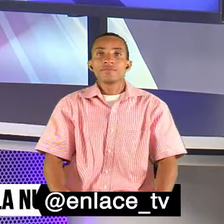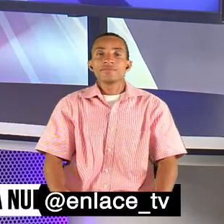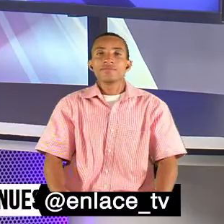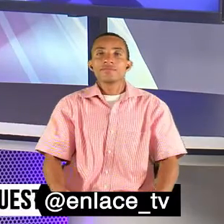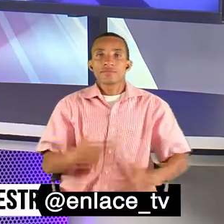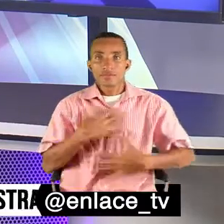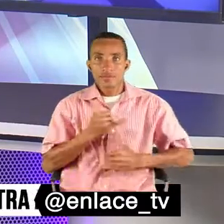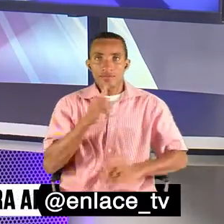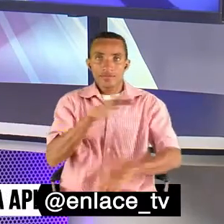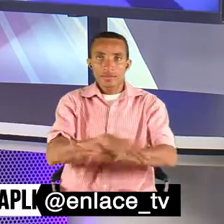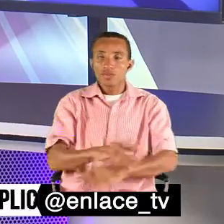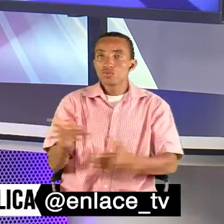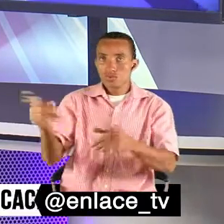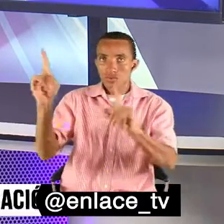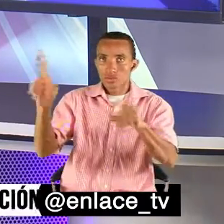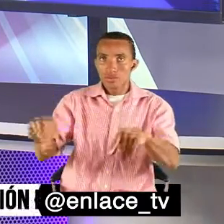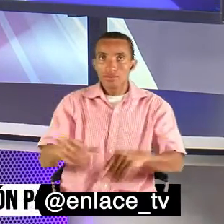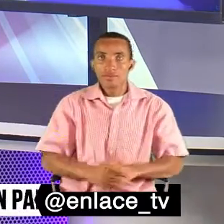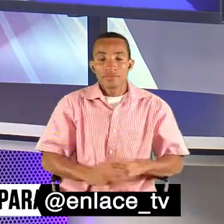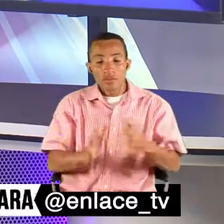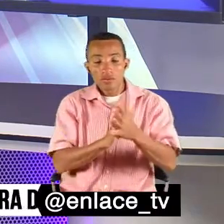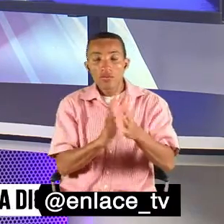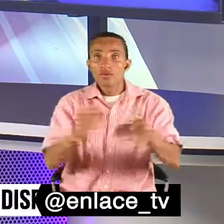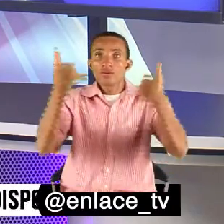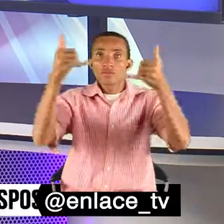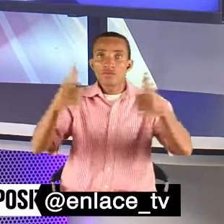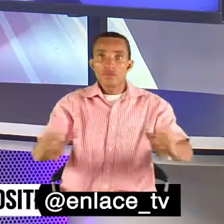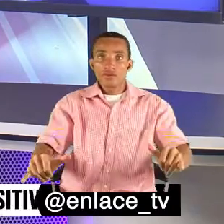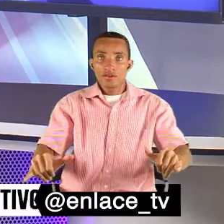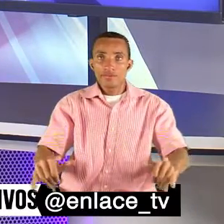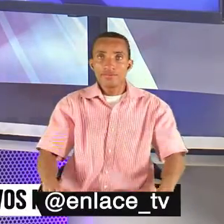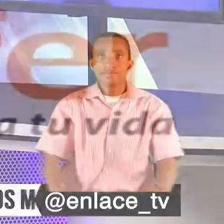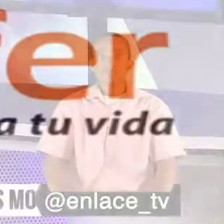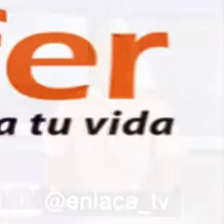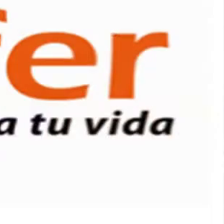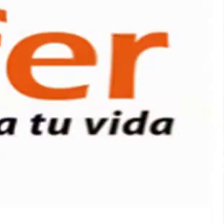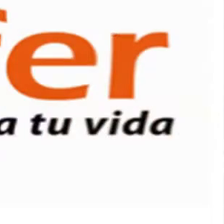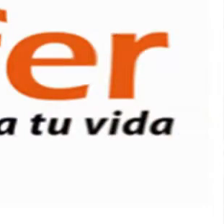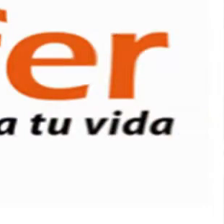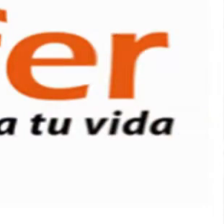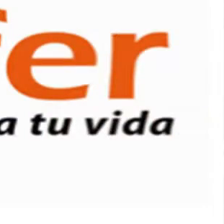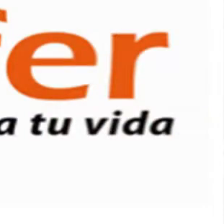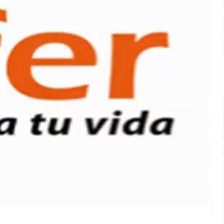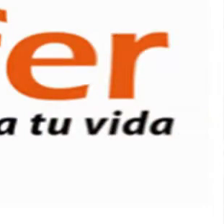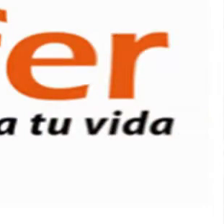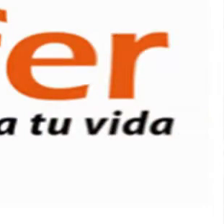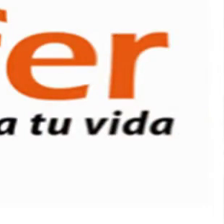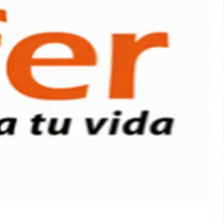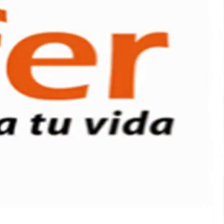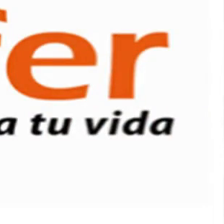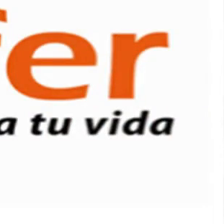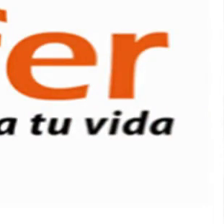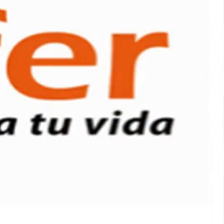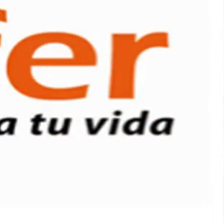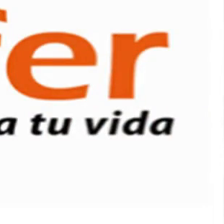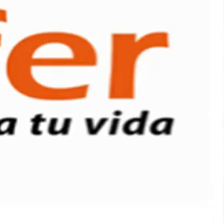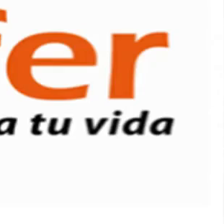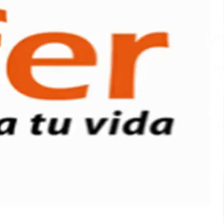para usted también, Juan. Con esta información llegamos a la parte final de Enlace Noticias. Antes de despedirnos, recuerde, materiales eléctricos